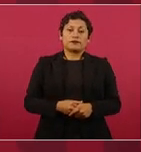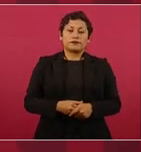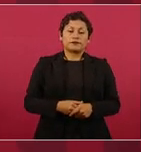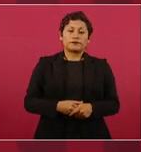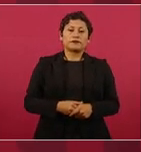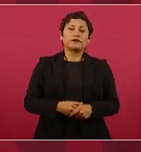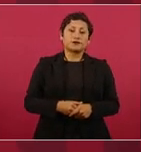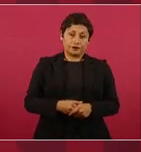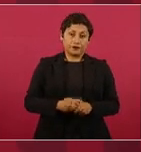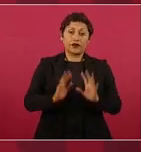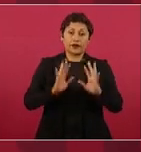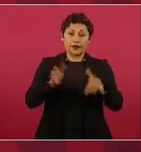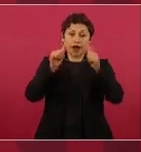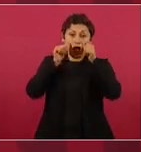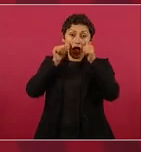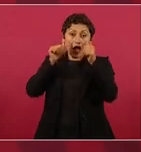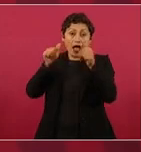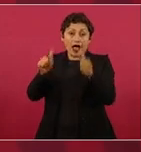ahí